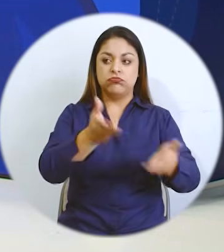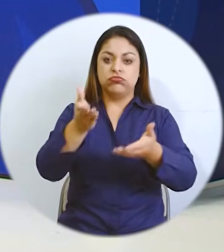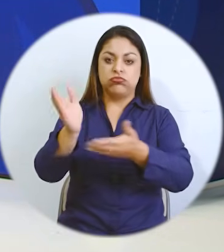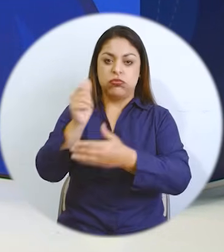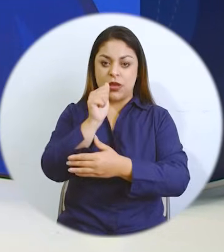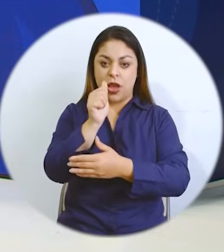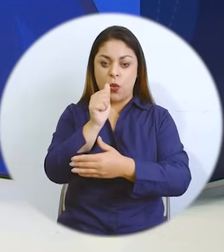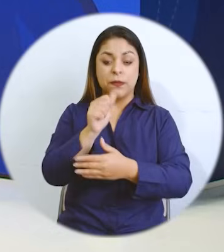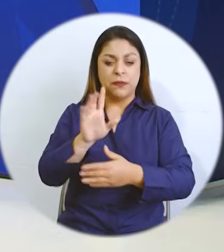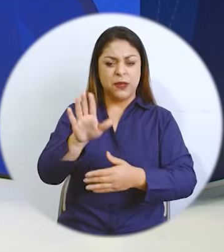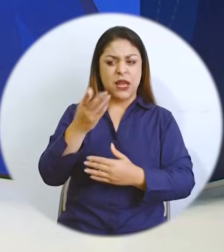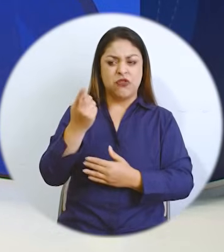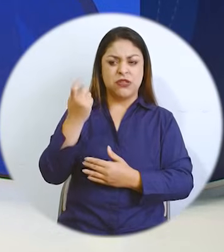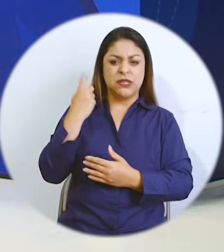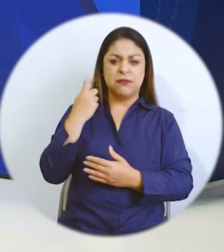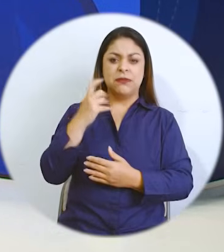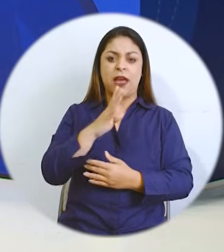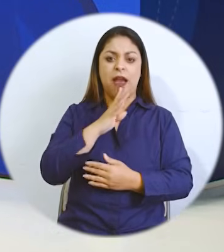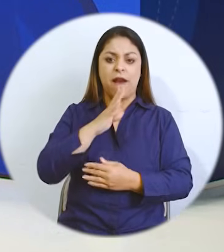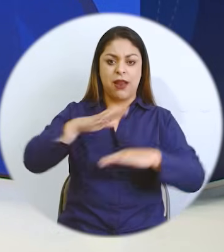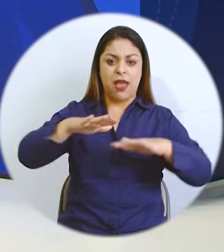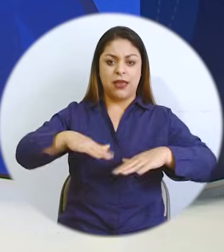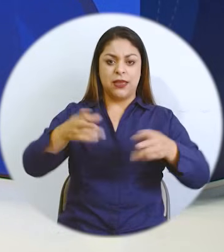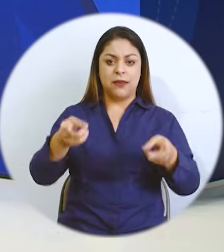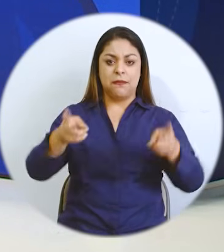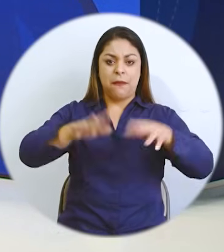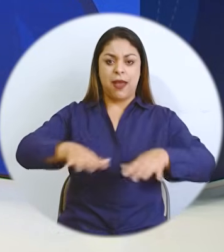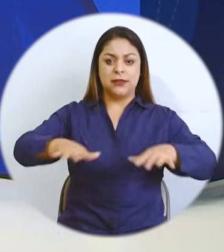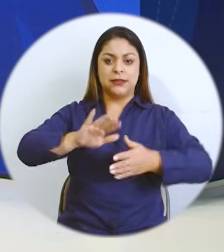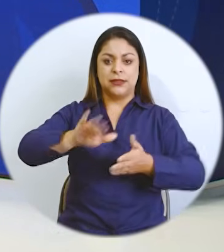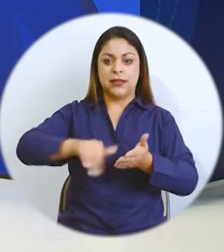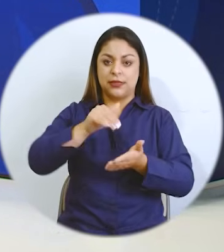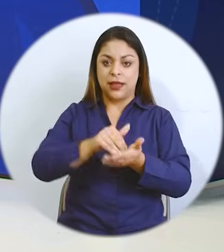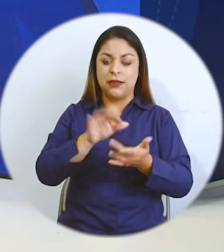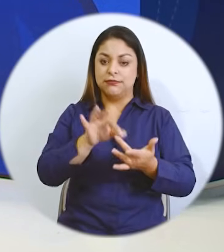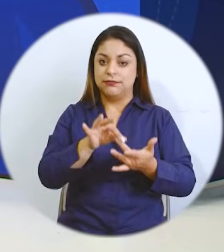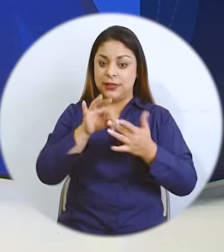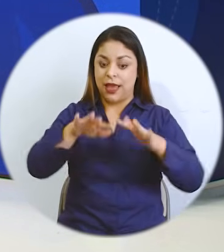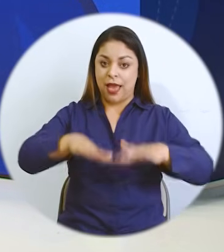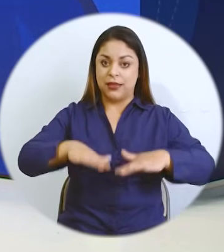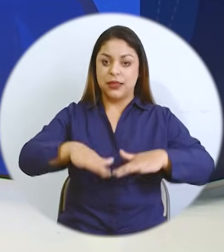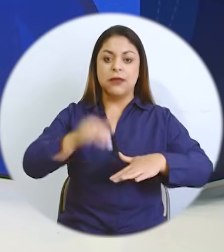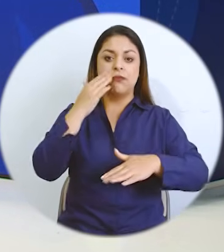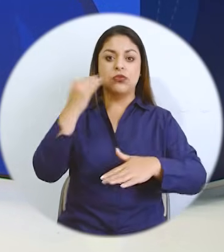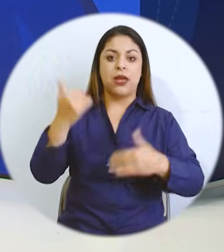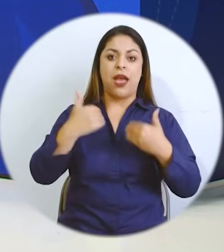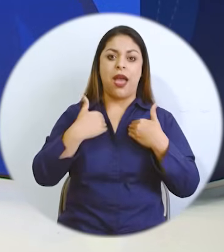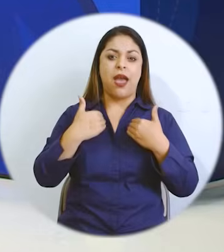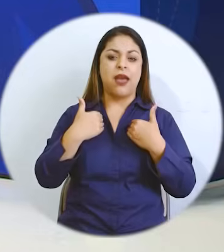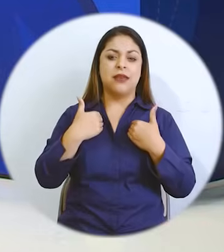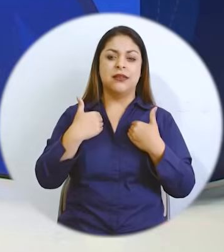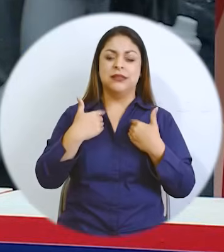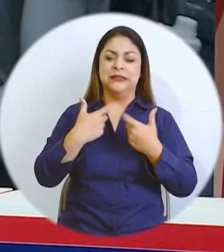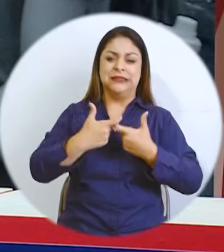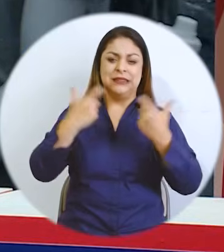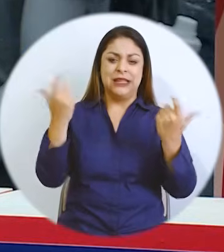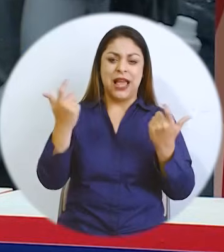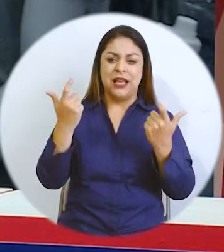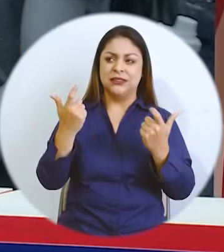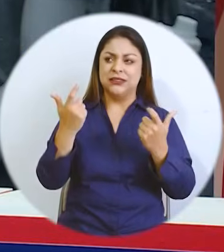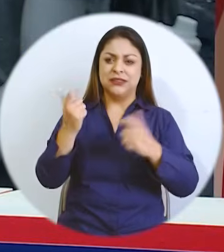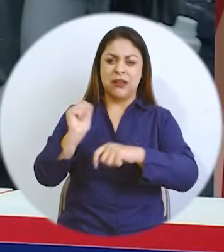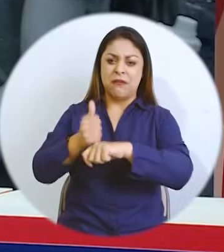Es fundamental. Más recientemente incluso se habla mucho aquí en el Valle Central sobre todo, ¿verdad? Porque al haber esta